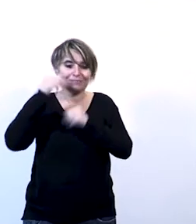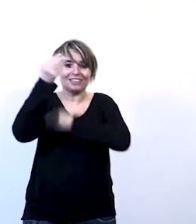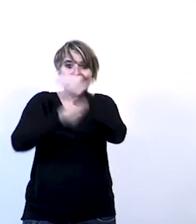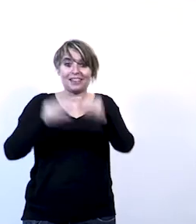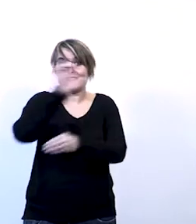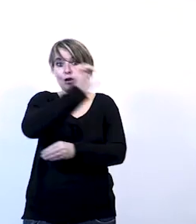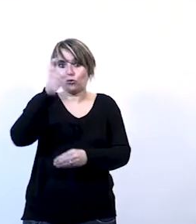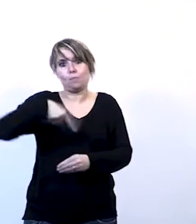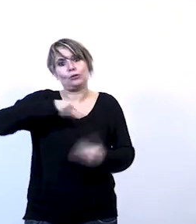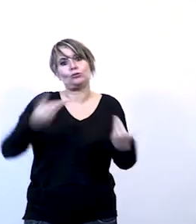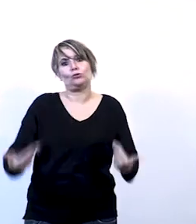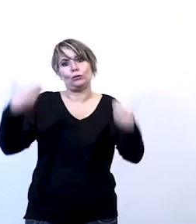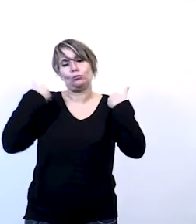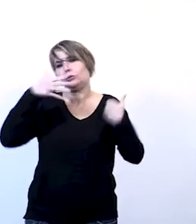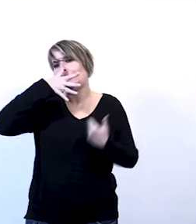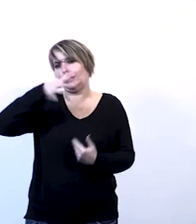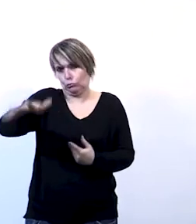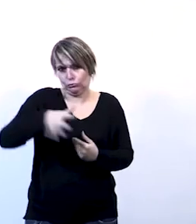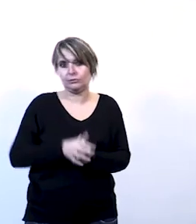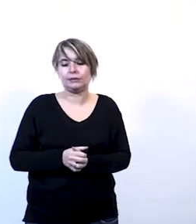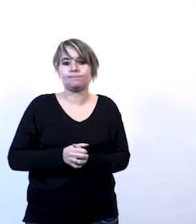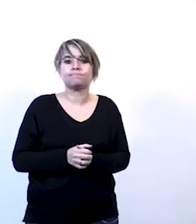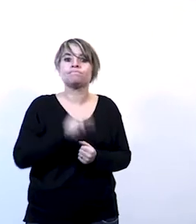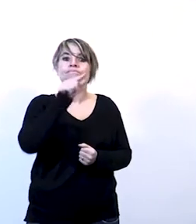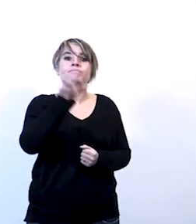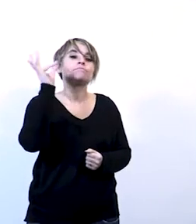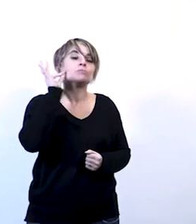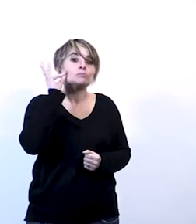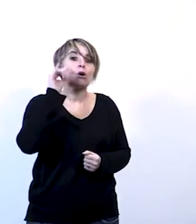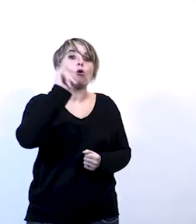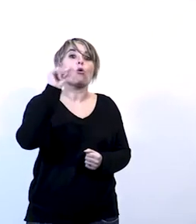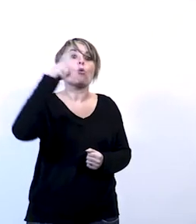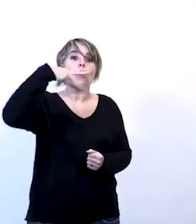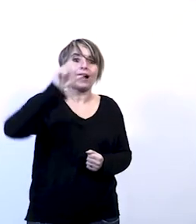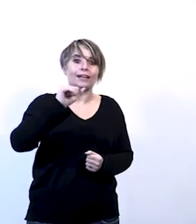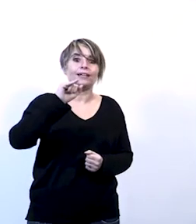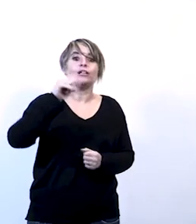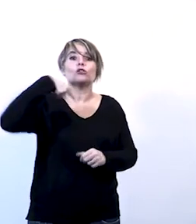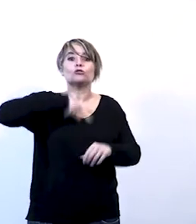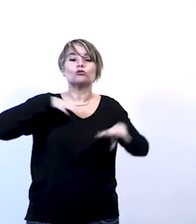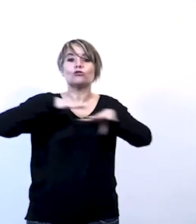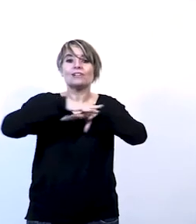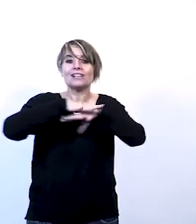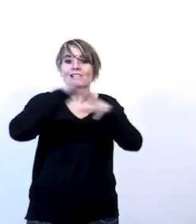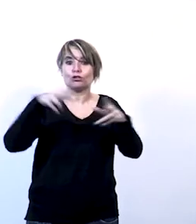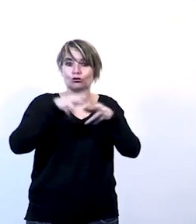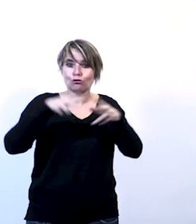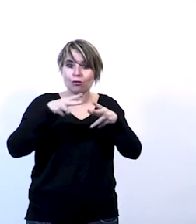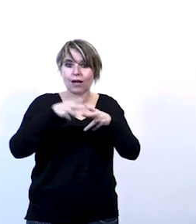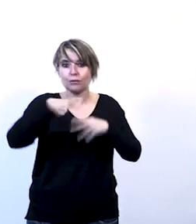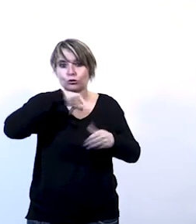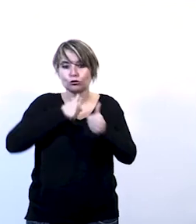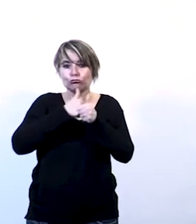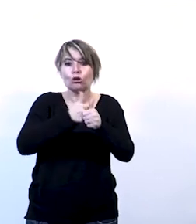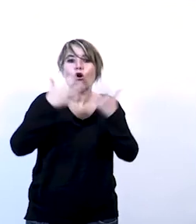desde Europa, por lo Sí. menos denunciar esto. Ella es Juani, bueno, pues a través de las redes sociales de la, si queréis poder seguir